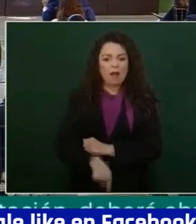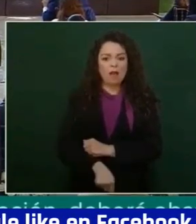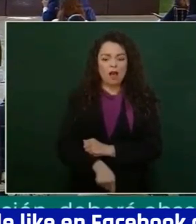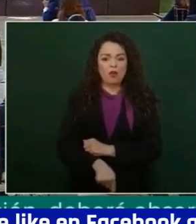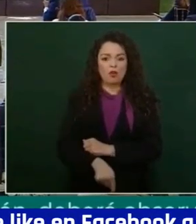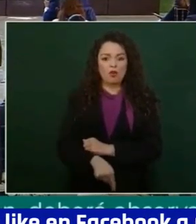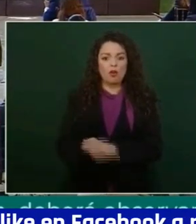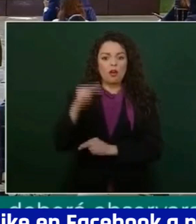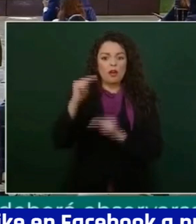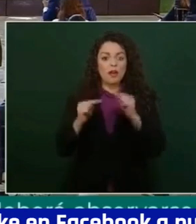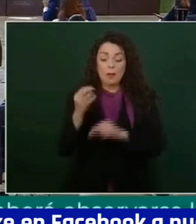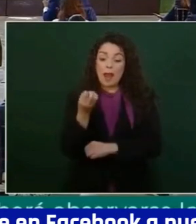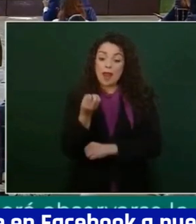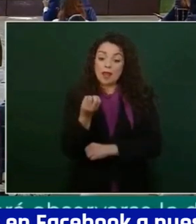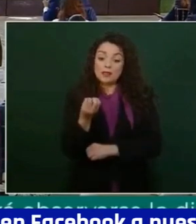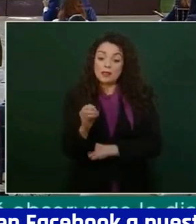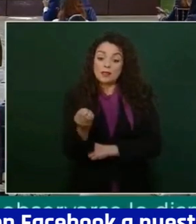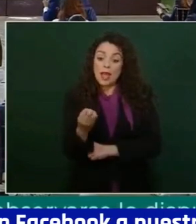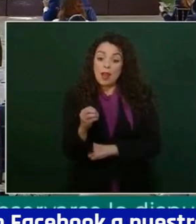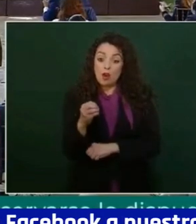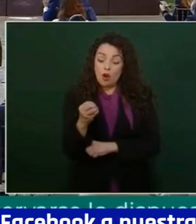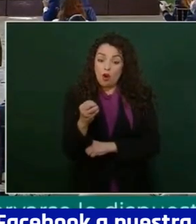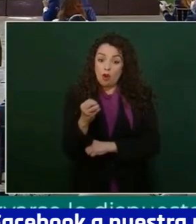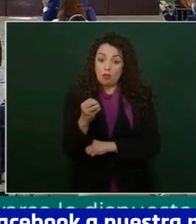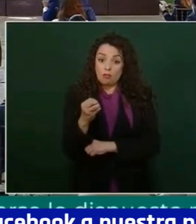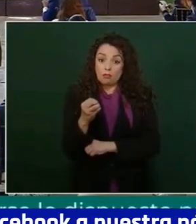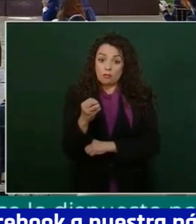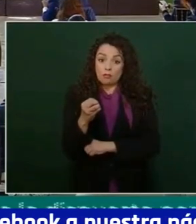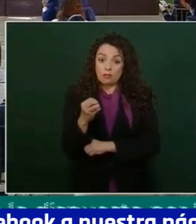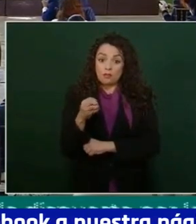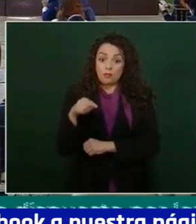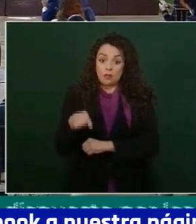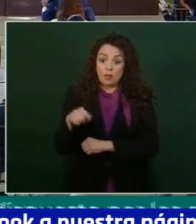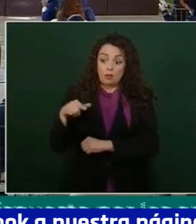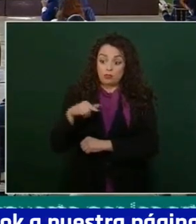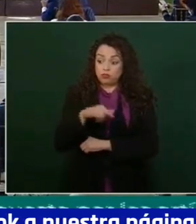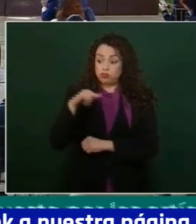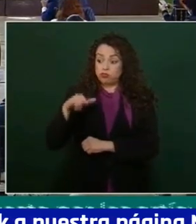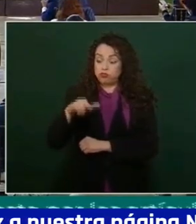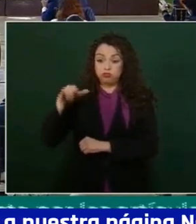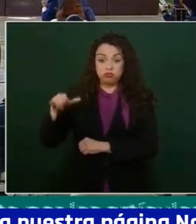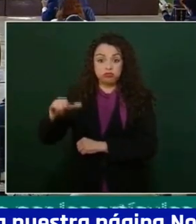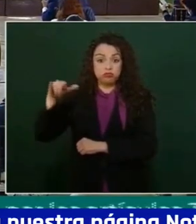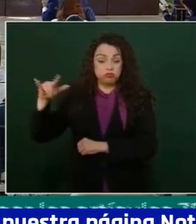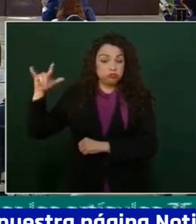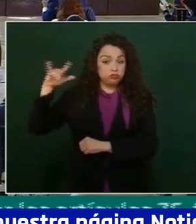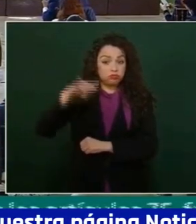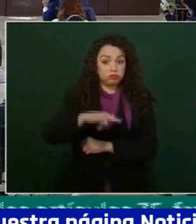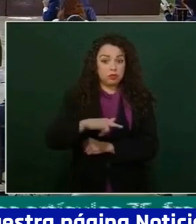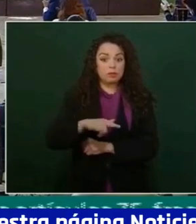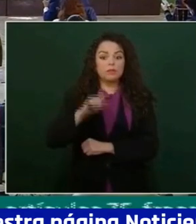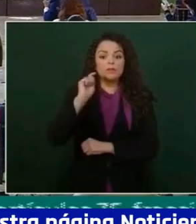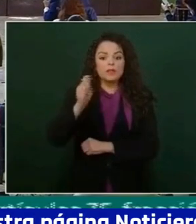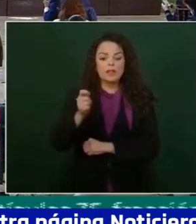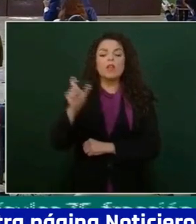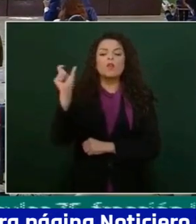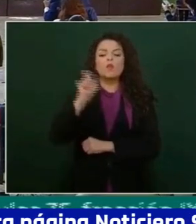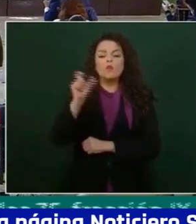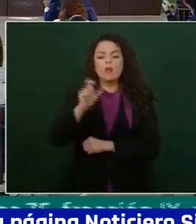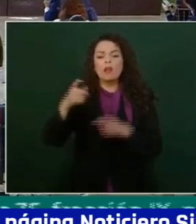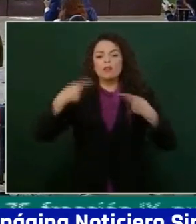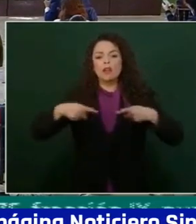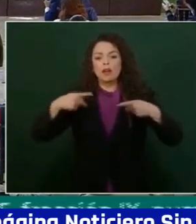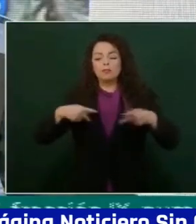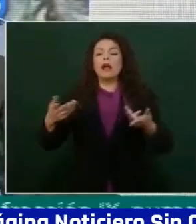nivel cero, propiamente, en el nivel donde están las aeronaves, tenemos fundamentalmente las bandas de reclamo de equipajes, donde los pasajeros